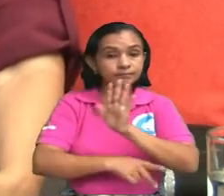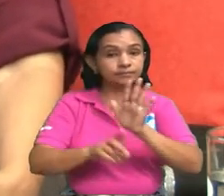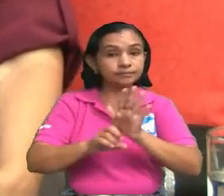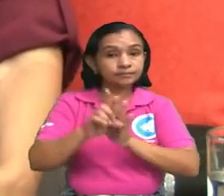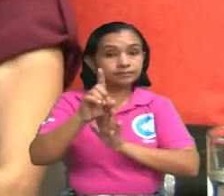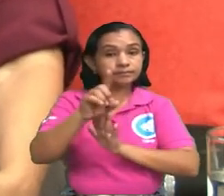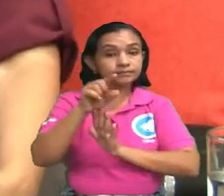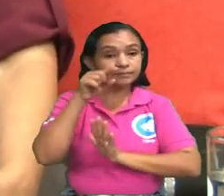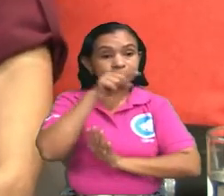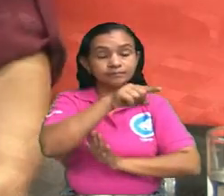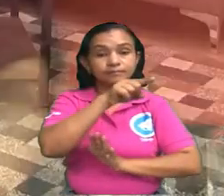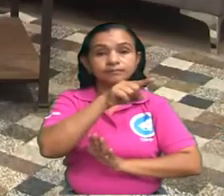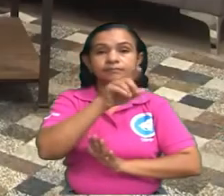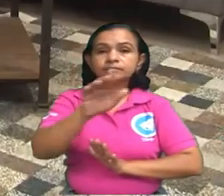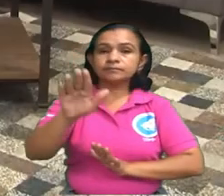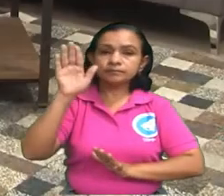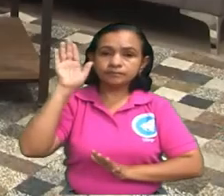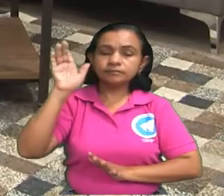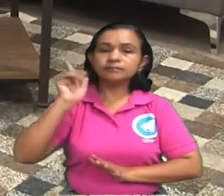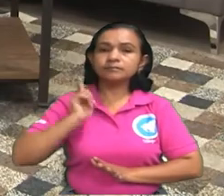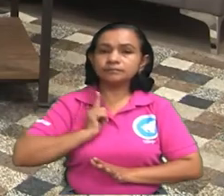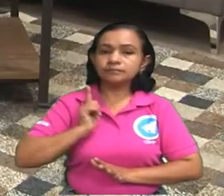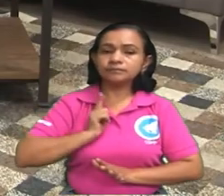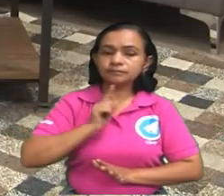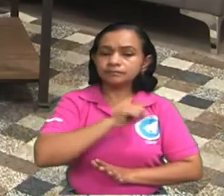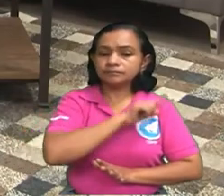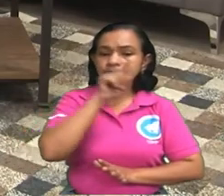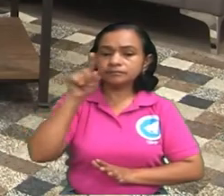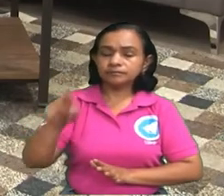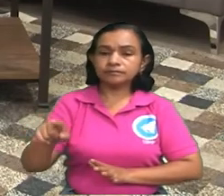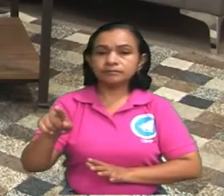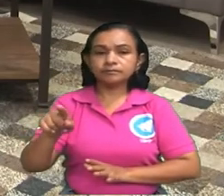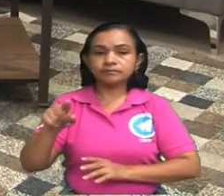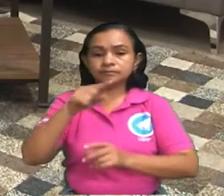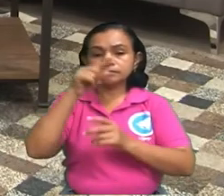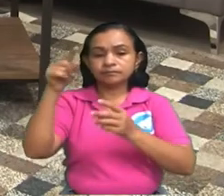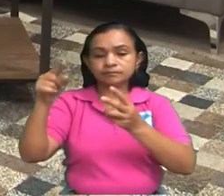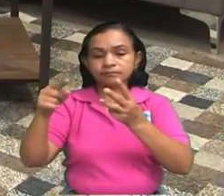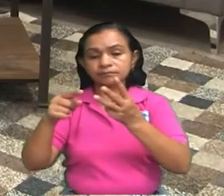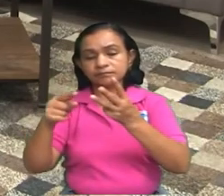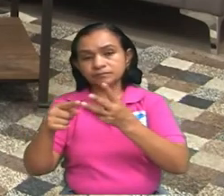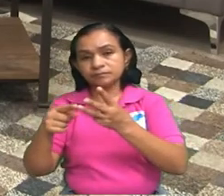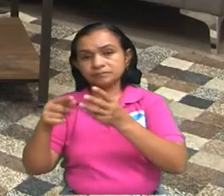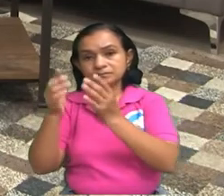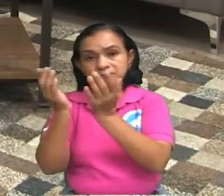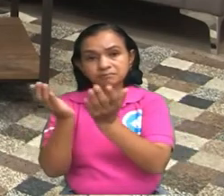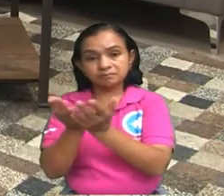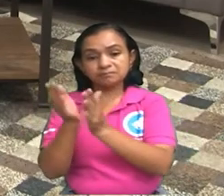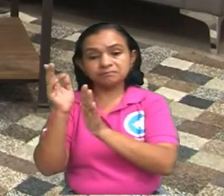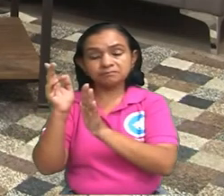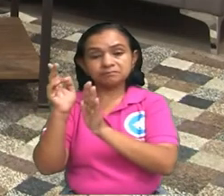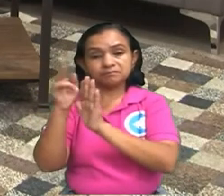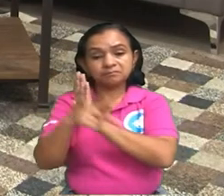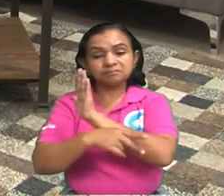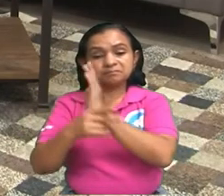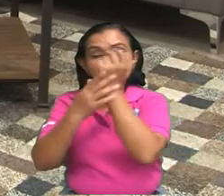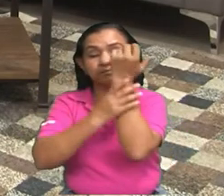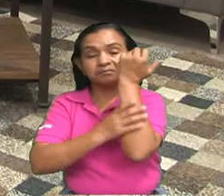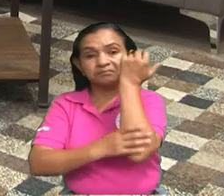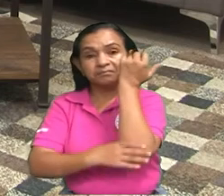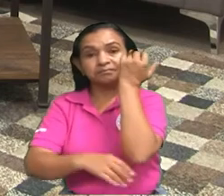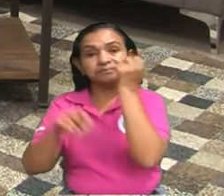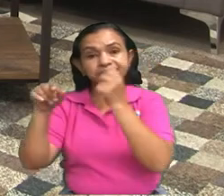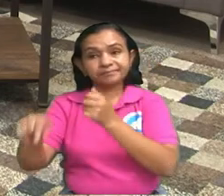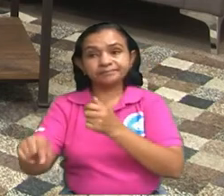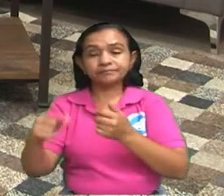cumplieran los compromisos pendientes con los que nos decían el tercer mundo y los países subdesarrollados. Total,